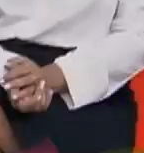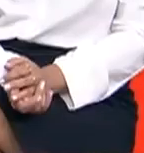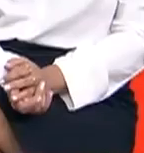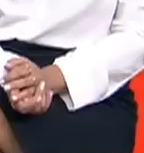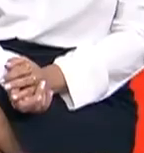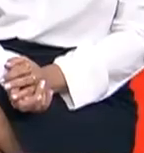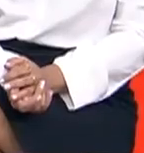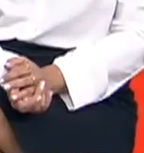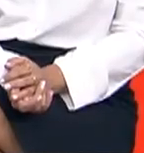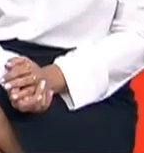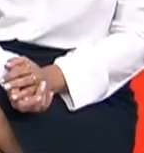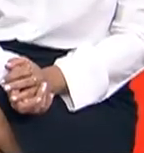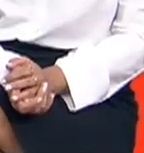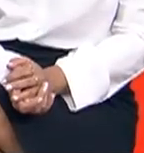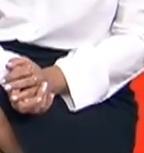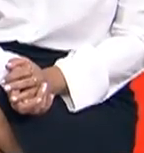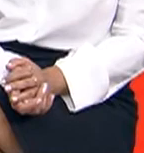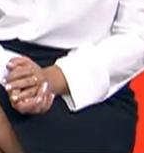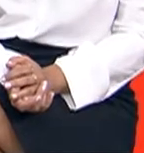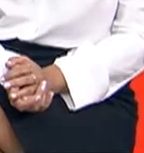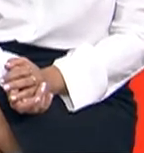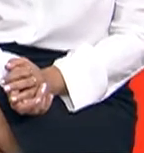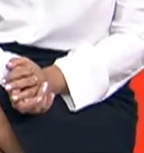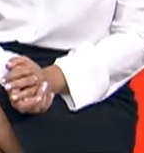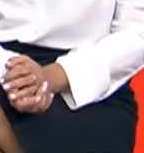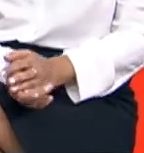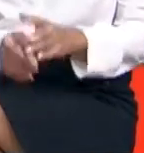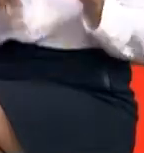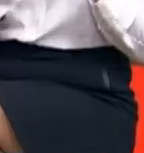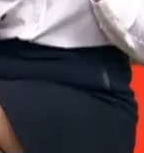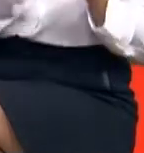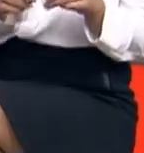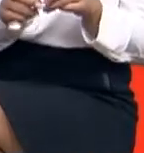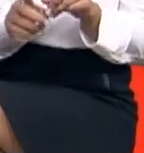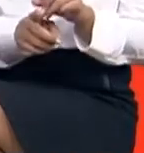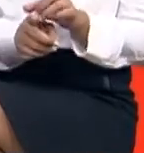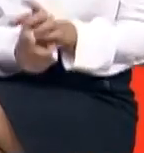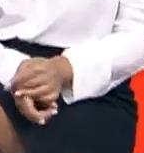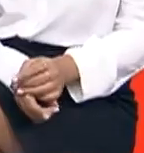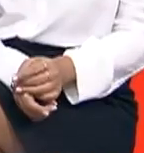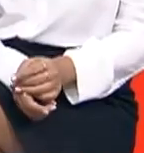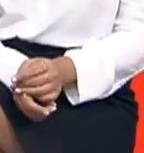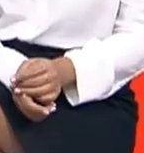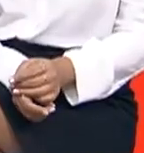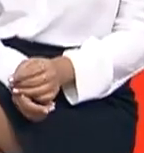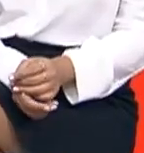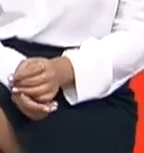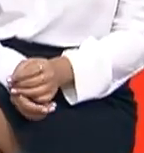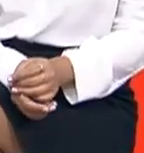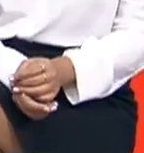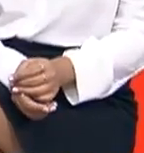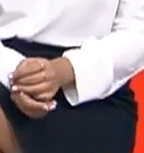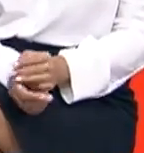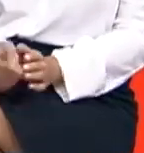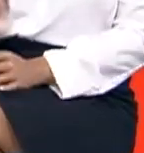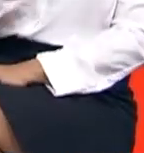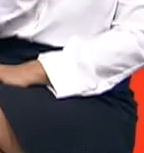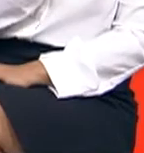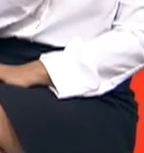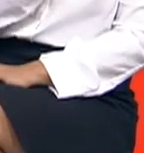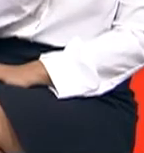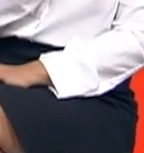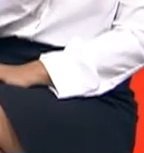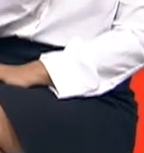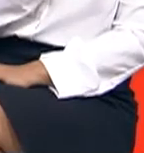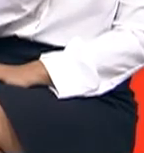día de hoy. Les agradezco mucho que me hayan acompañado y les recuerdo mis redes sociales y mi blog que ahora aparecen en sus pantallas. Esto fue Al Día con la Moda. Yo soy